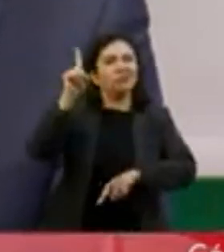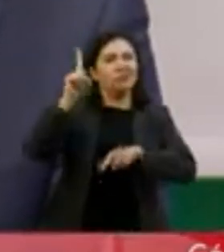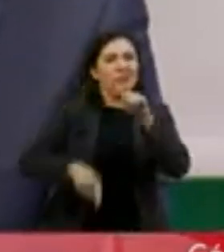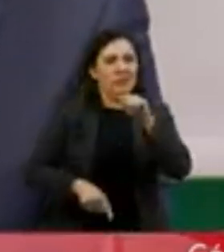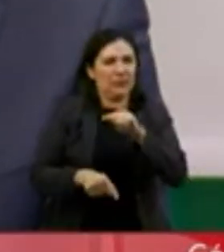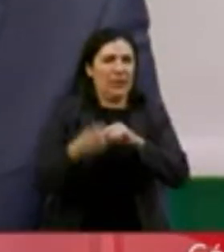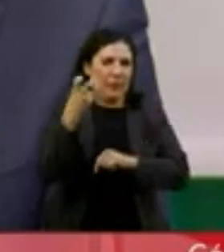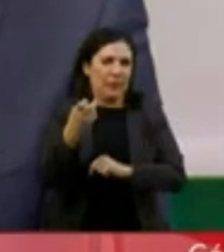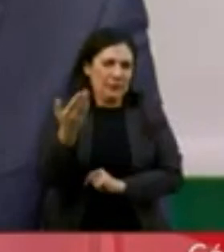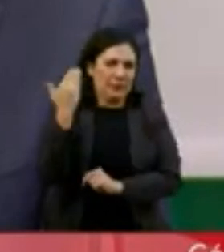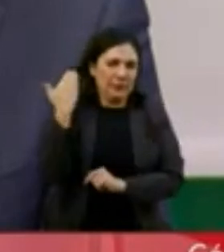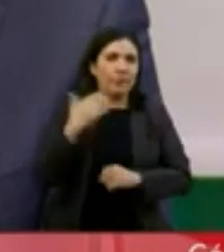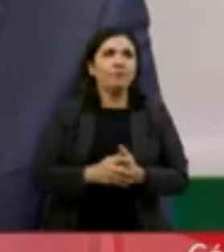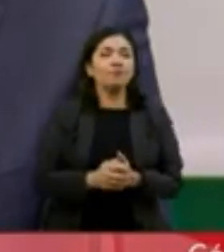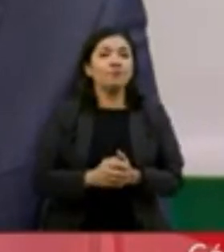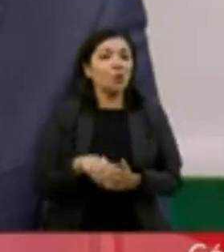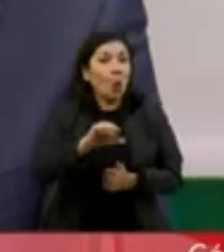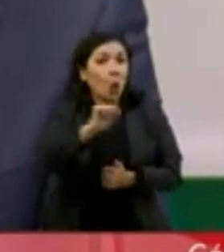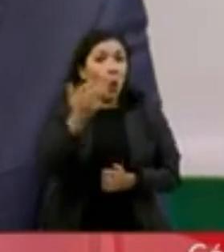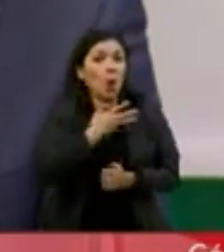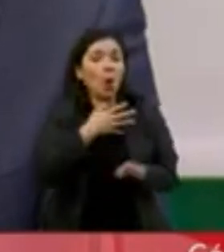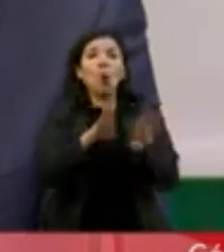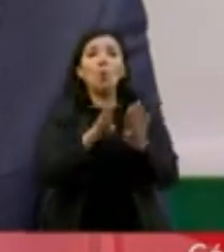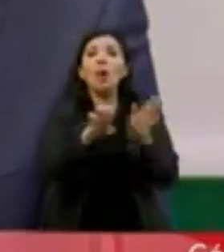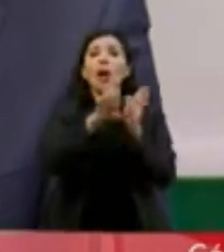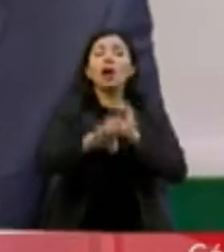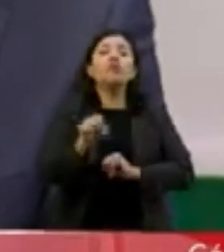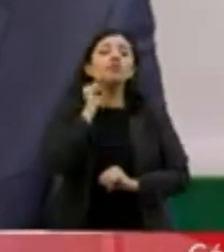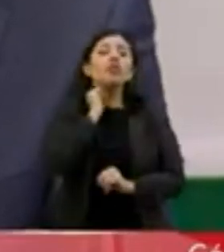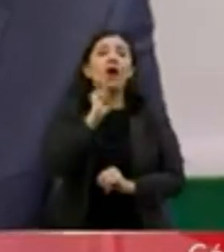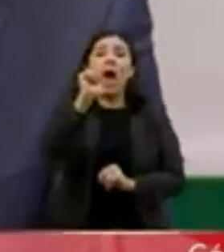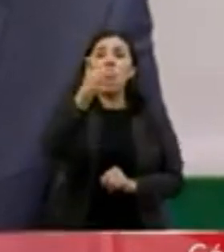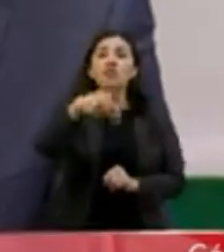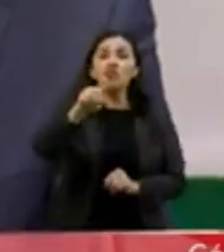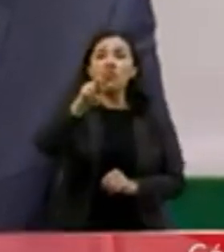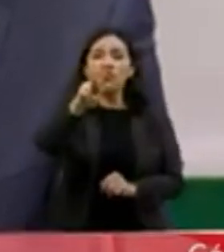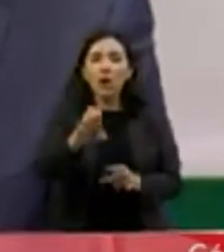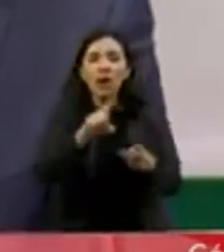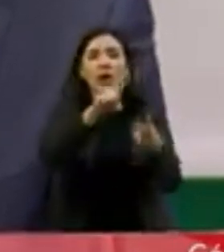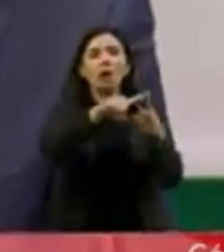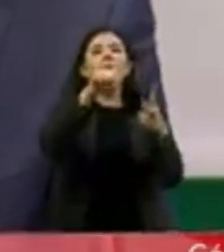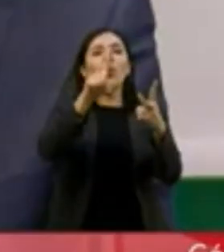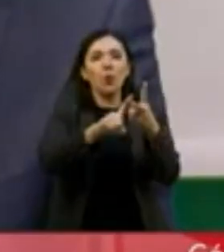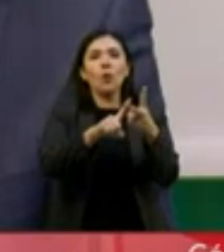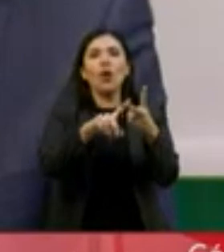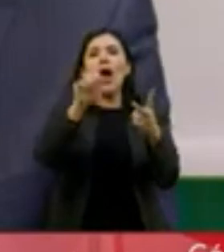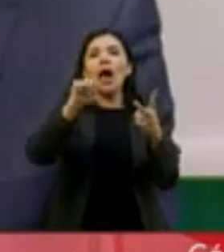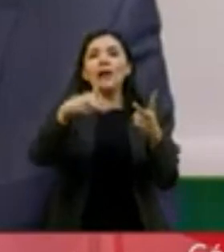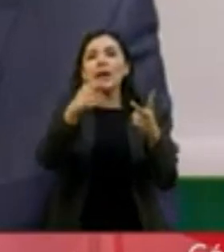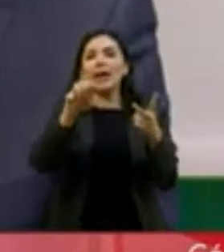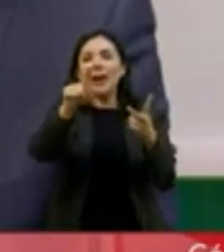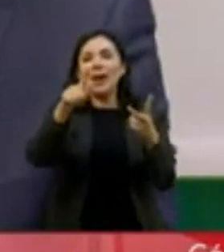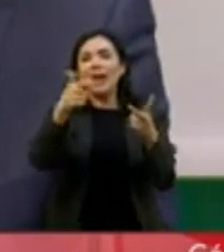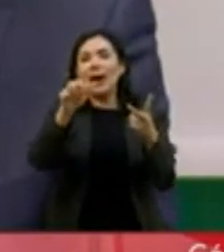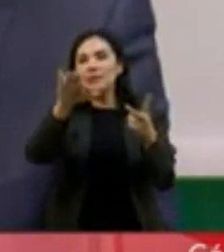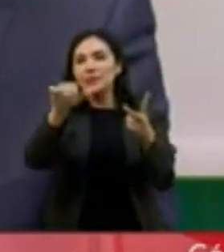tarde pero hay otros como el senador añorbe como el senador Ángel García